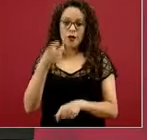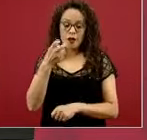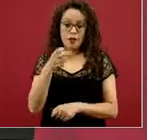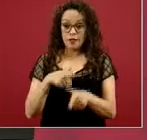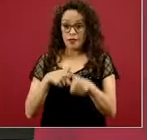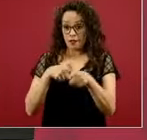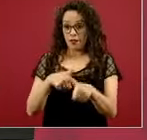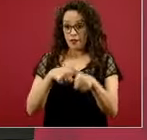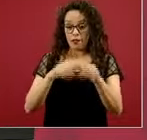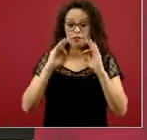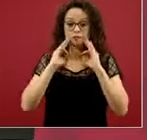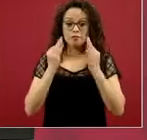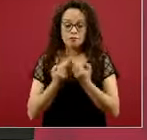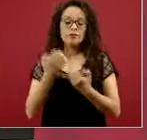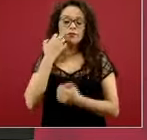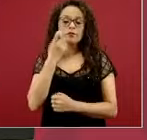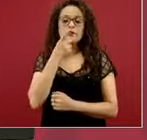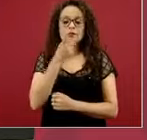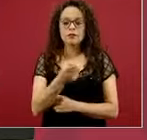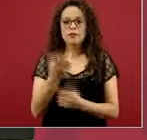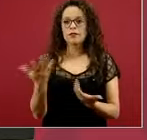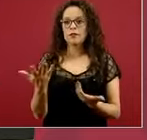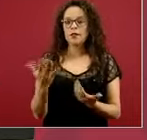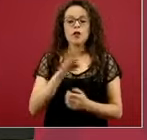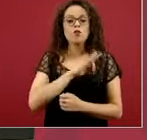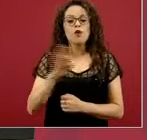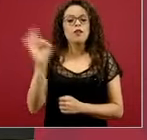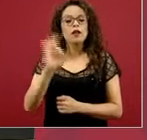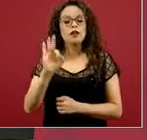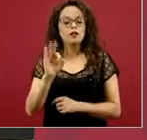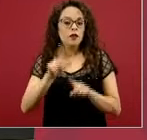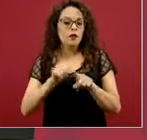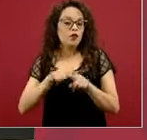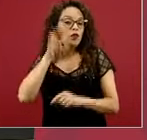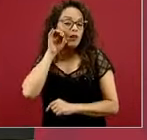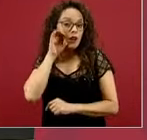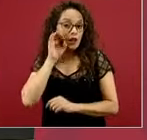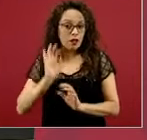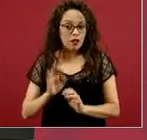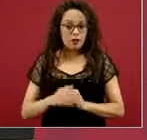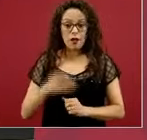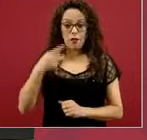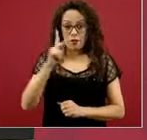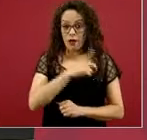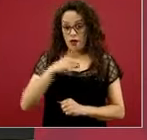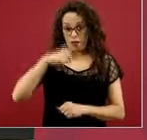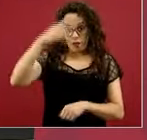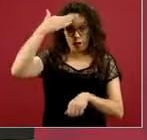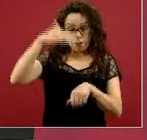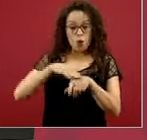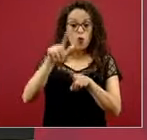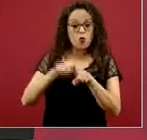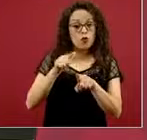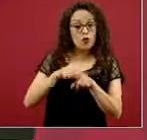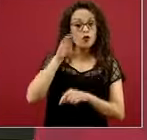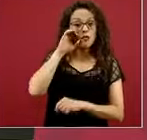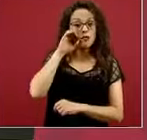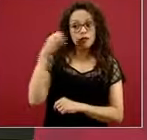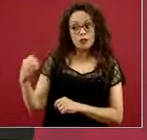continua nos habla mucho. Puede ser que se mantengan en un color naranja, pero recordemos que el color naranja tiene